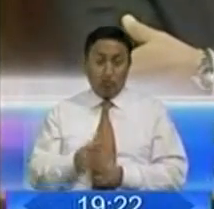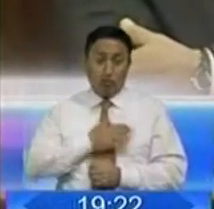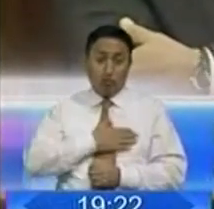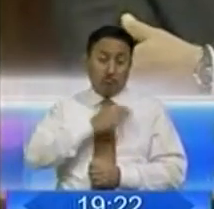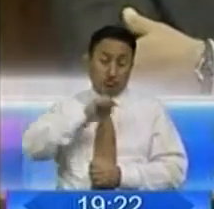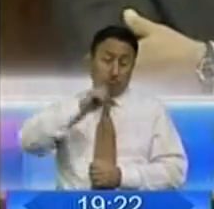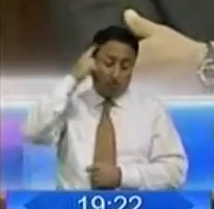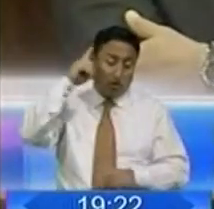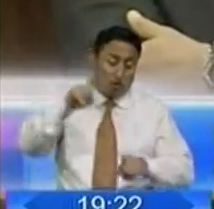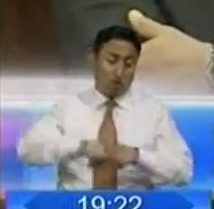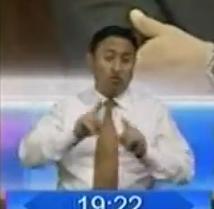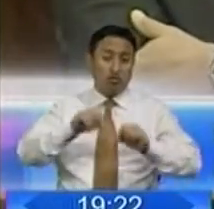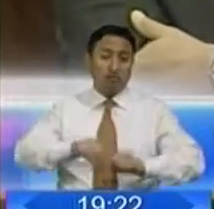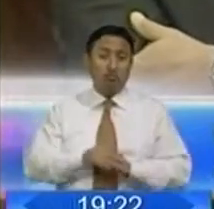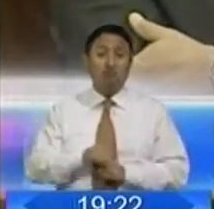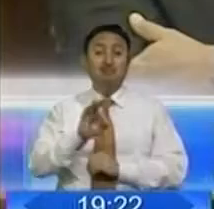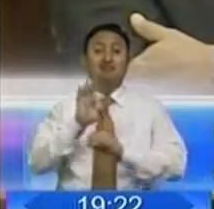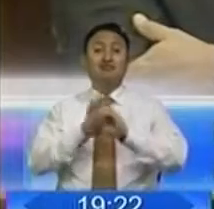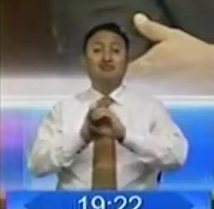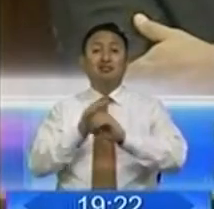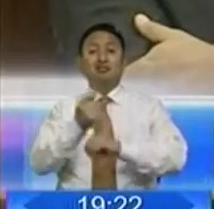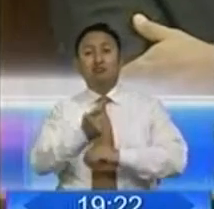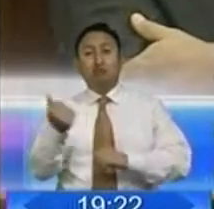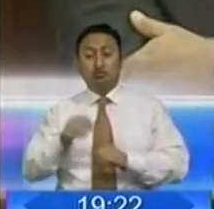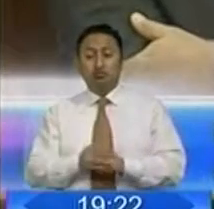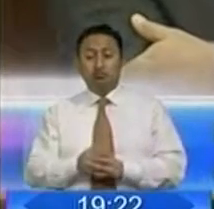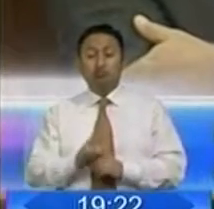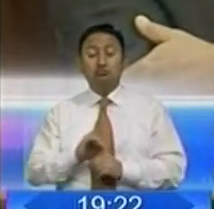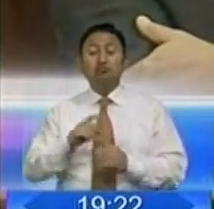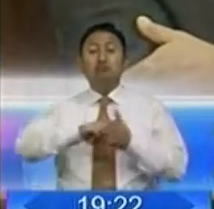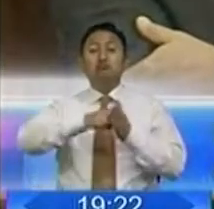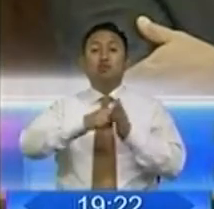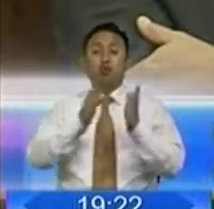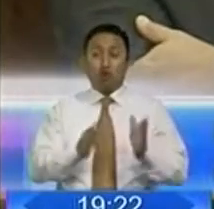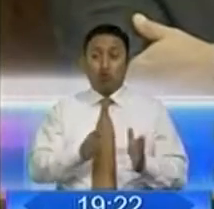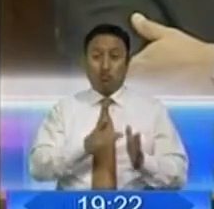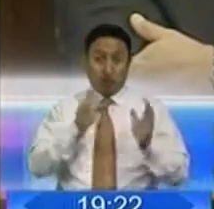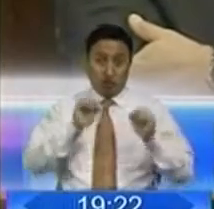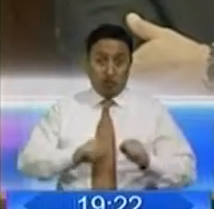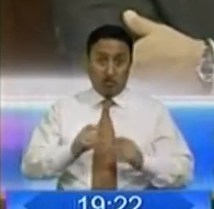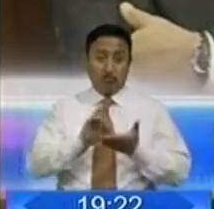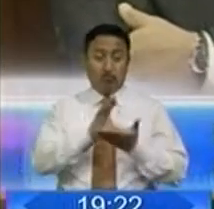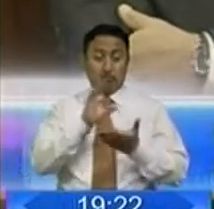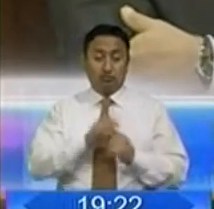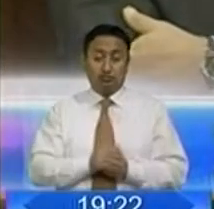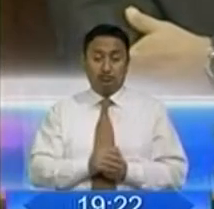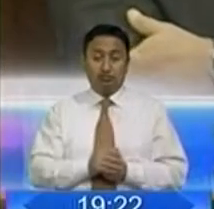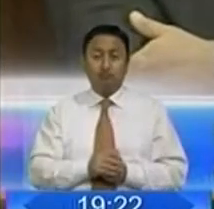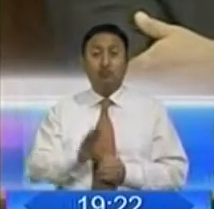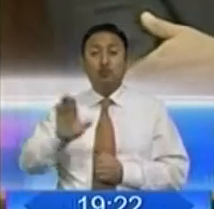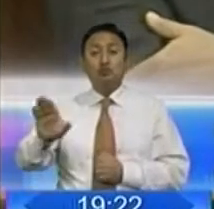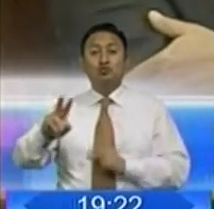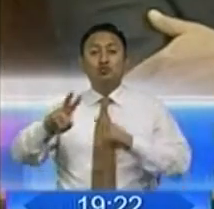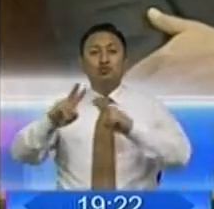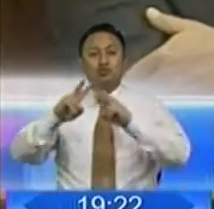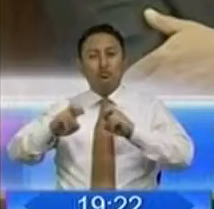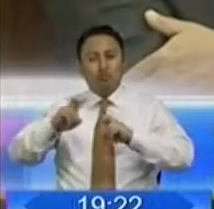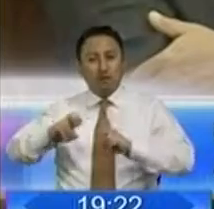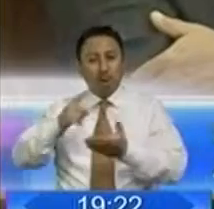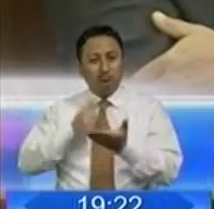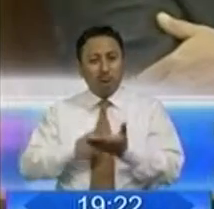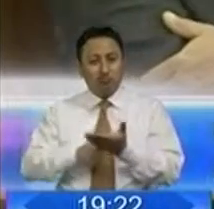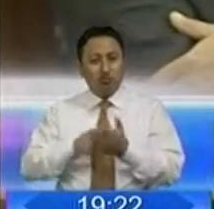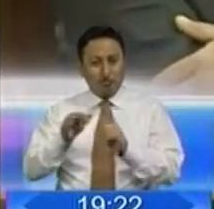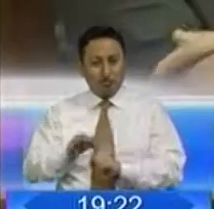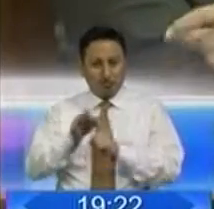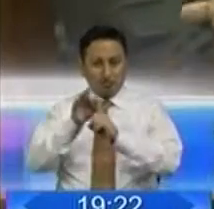posición. En el ámbito del control social lo puede hacer la Contraloría General del Estado, a través de que sus exámenes especiales